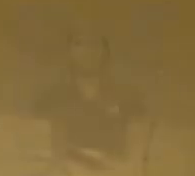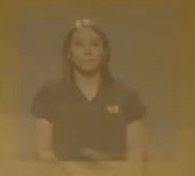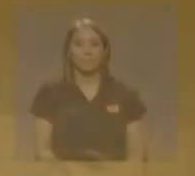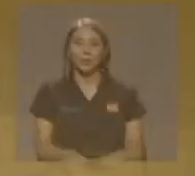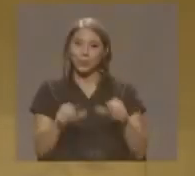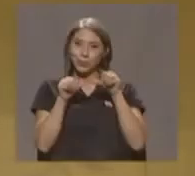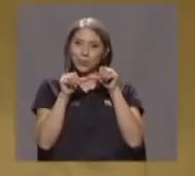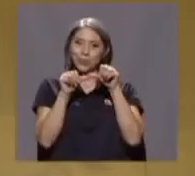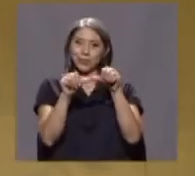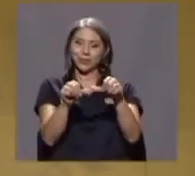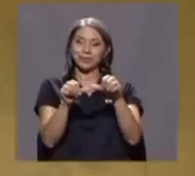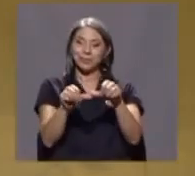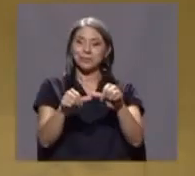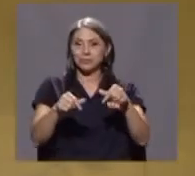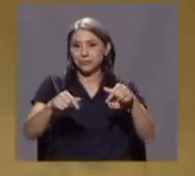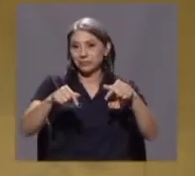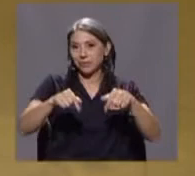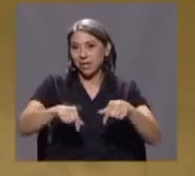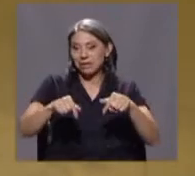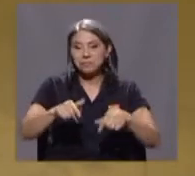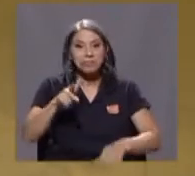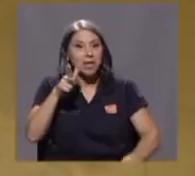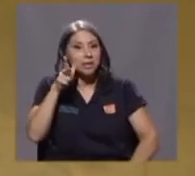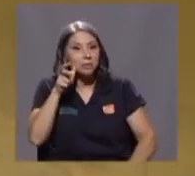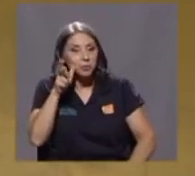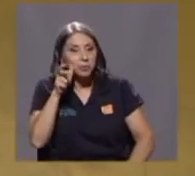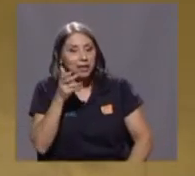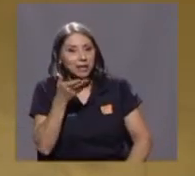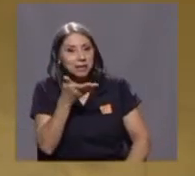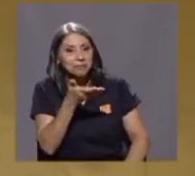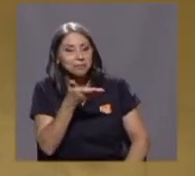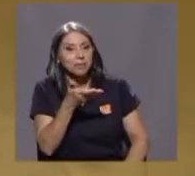Volvemos, amigas y amigos, a escuchar